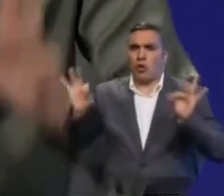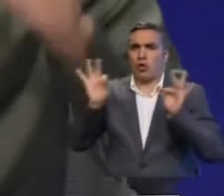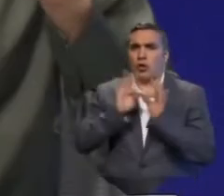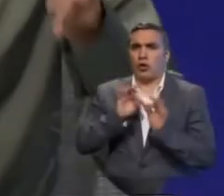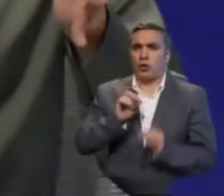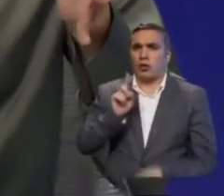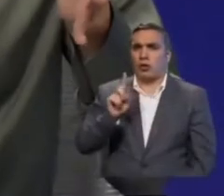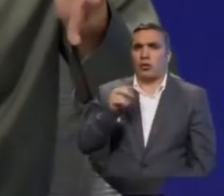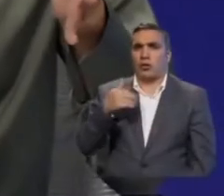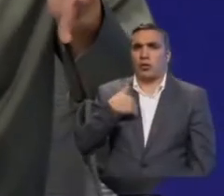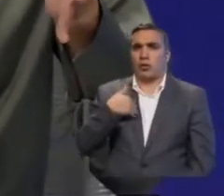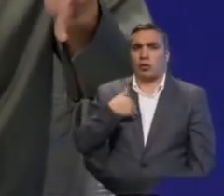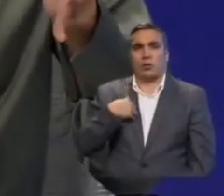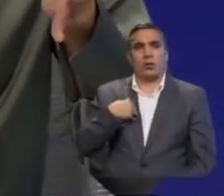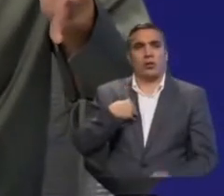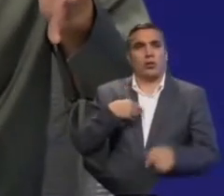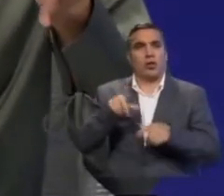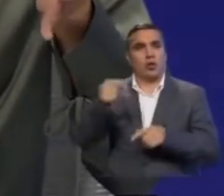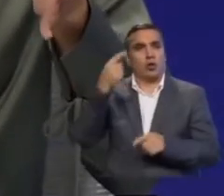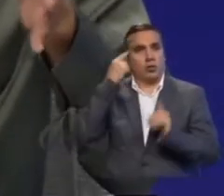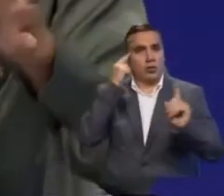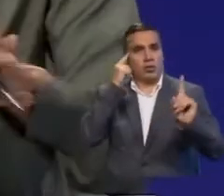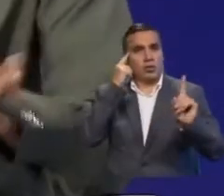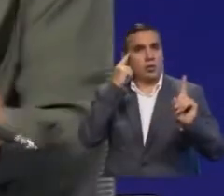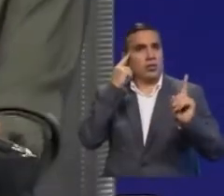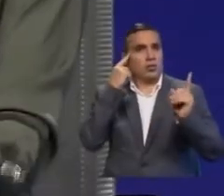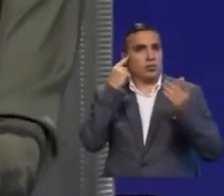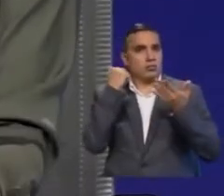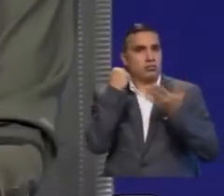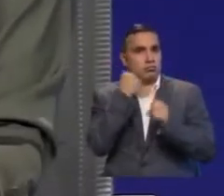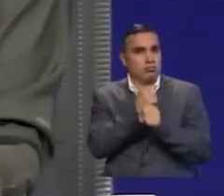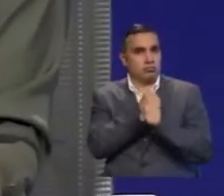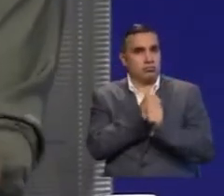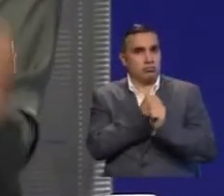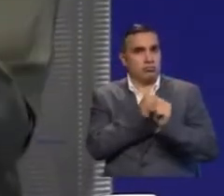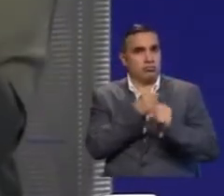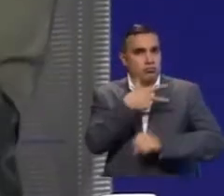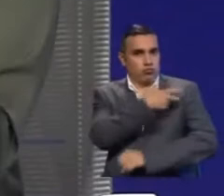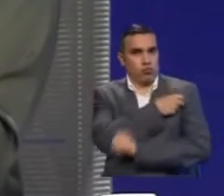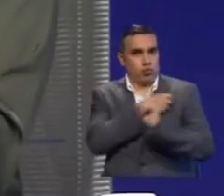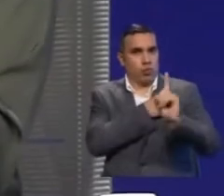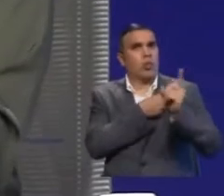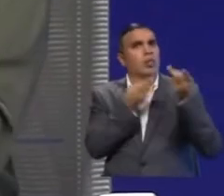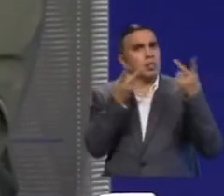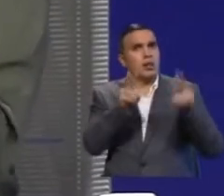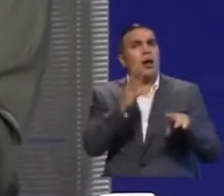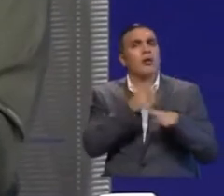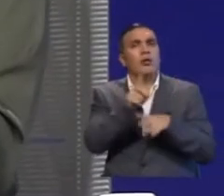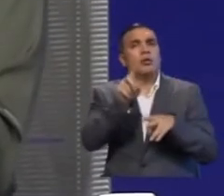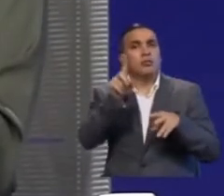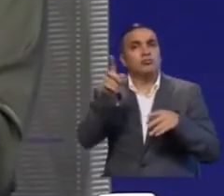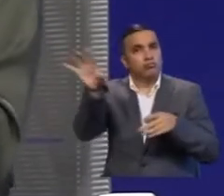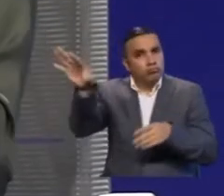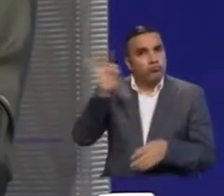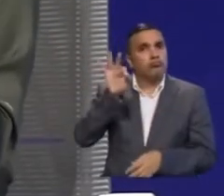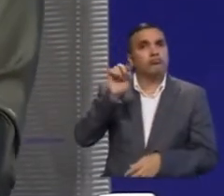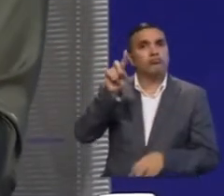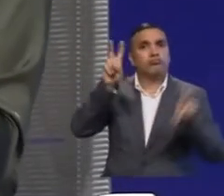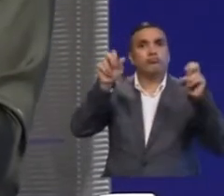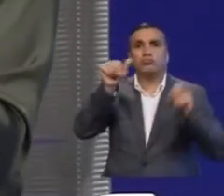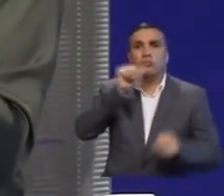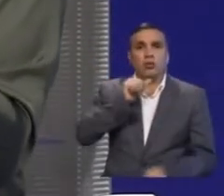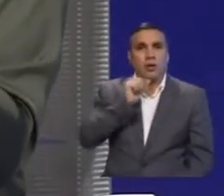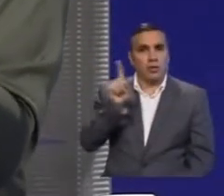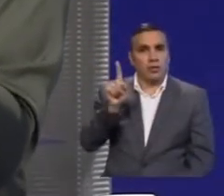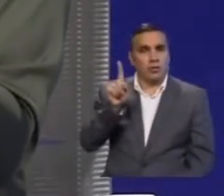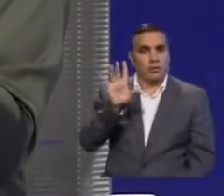solo tener al sector estatal tras esta disposición, sino también involucrar al sector